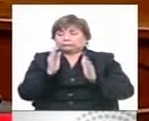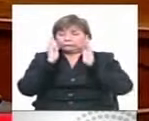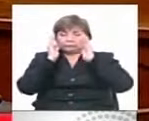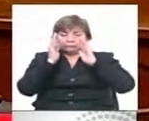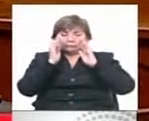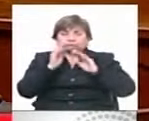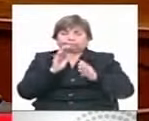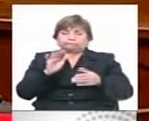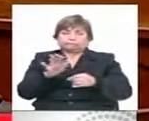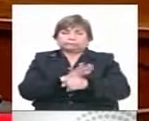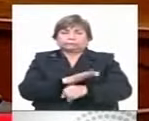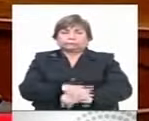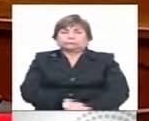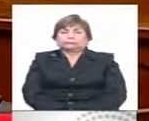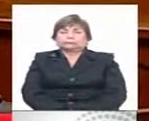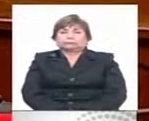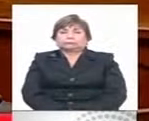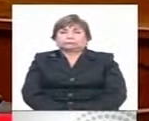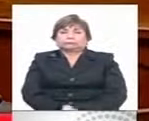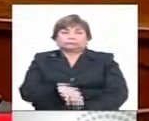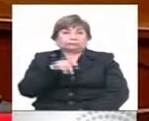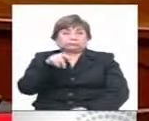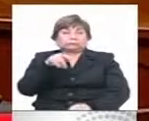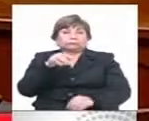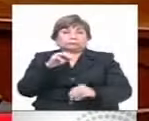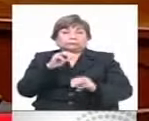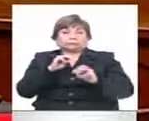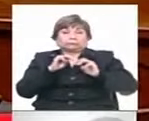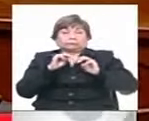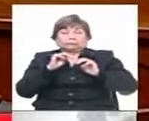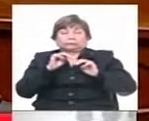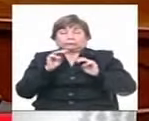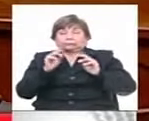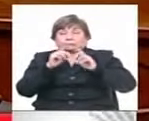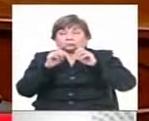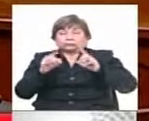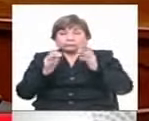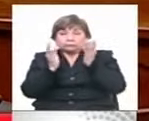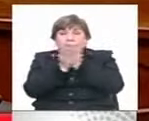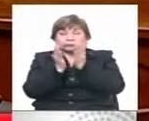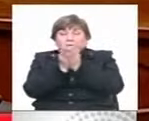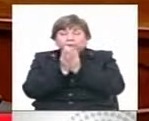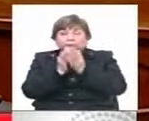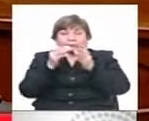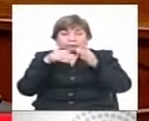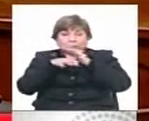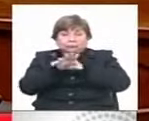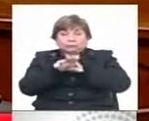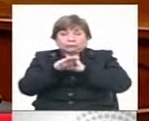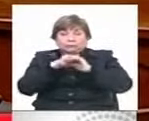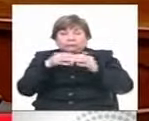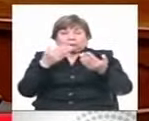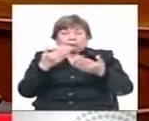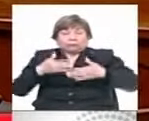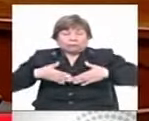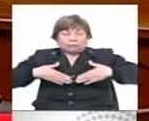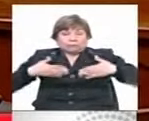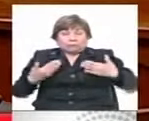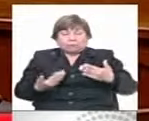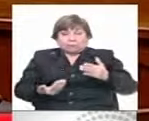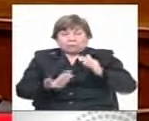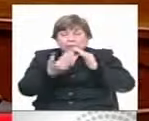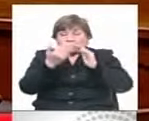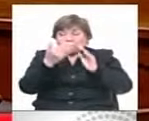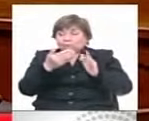atiendan plenamente. En este marco, para el personal de las escuelas, para que puedan volver a la